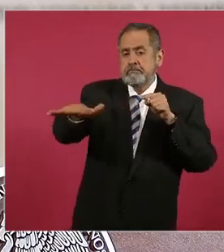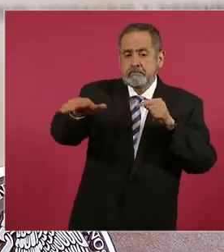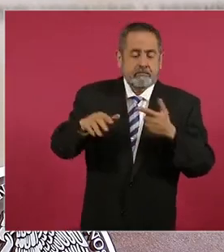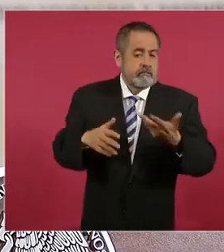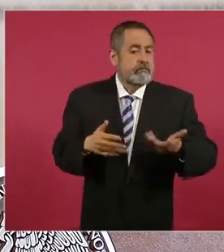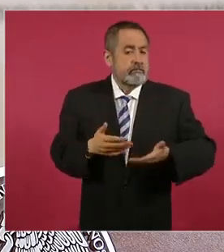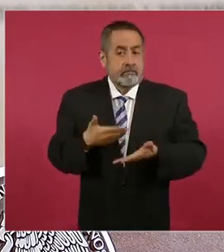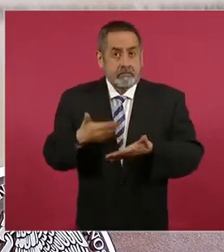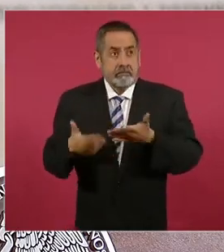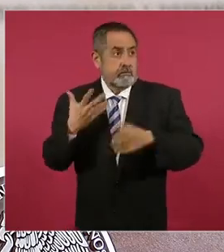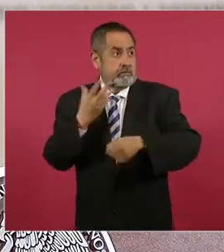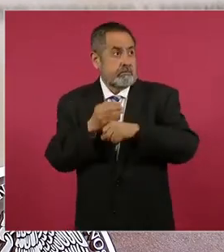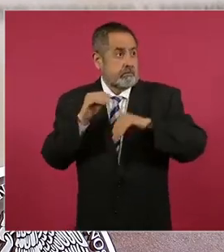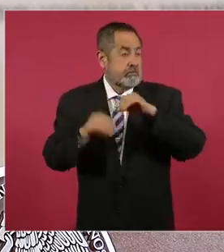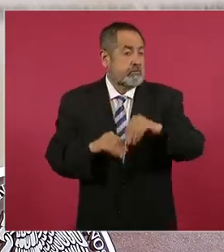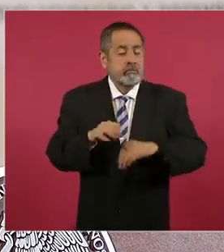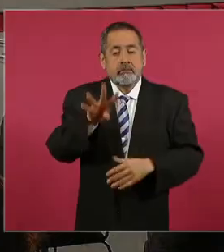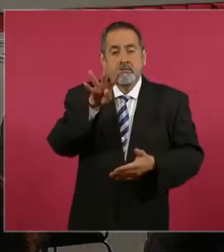están en construcción